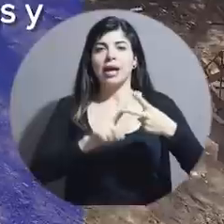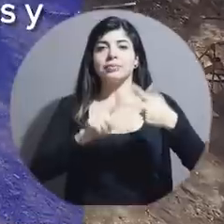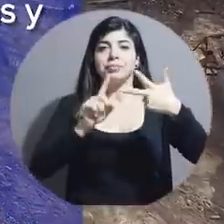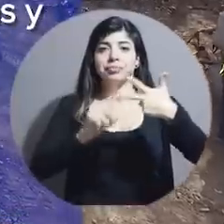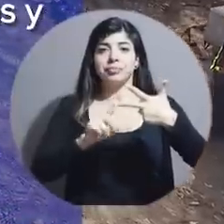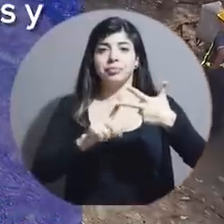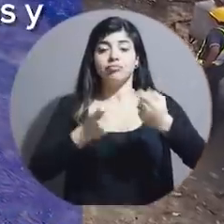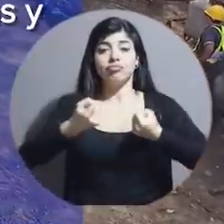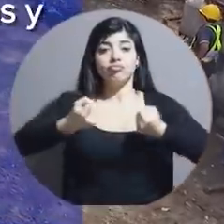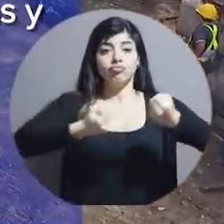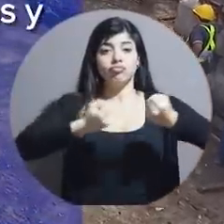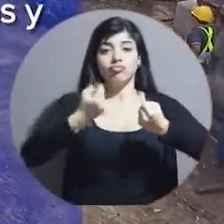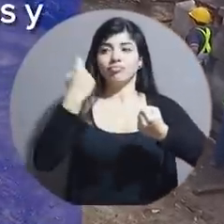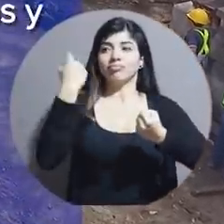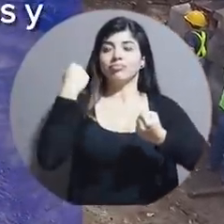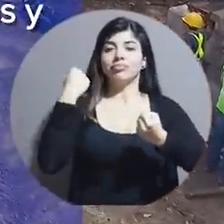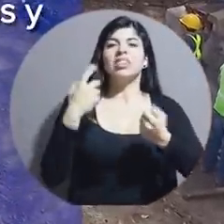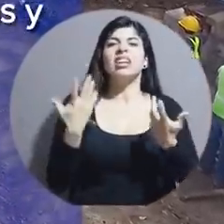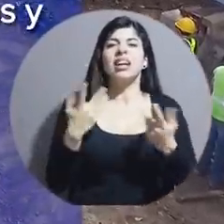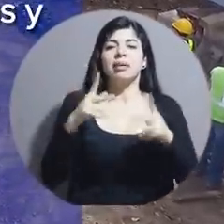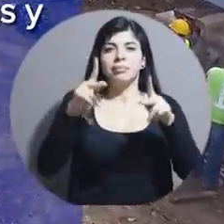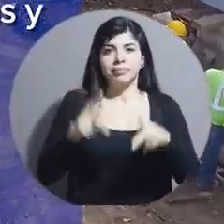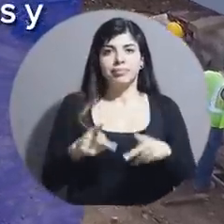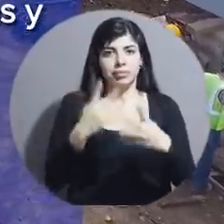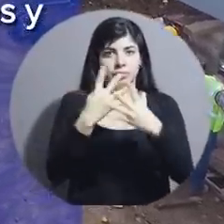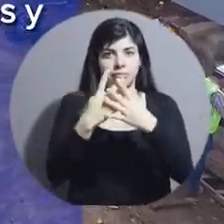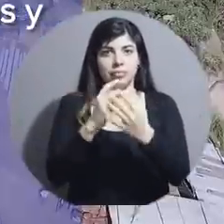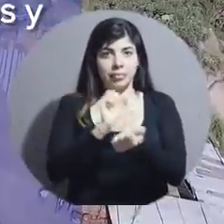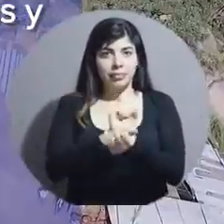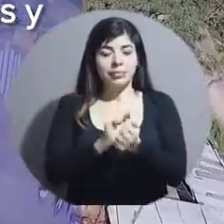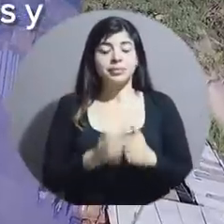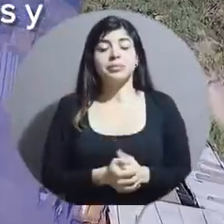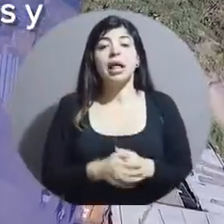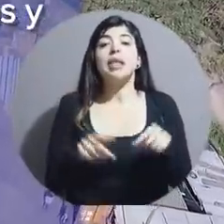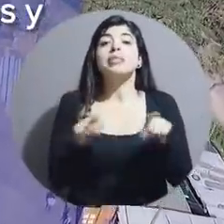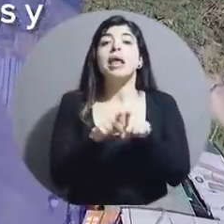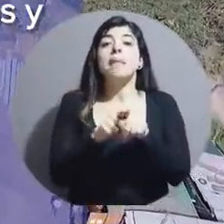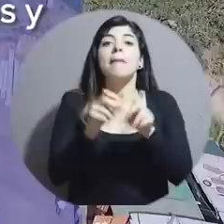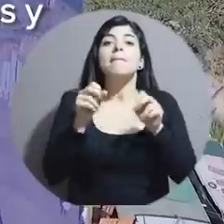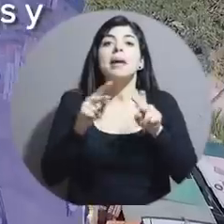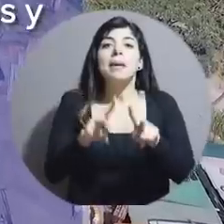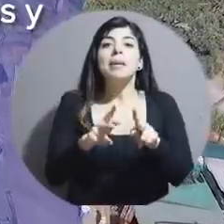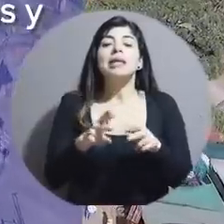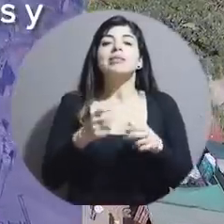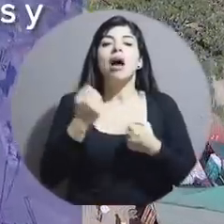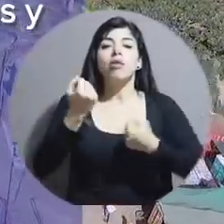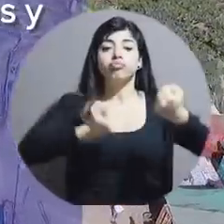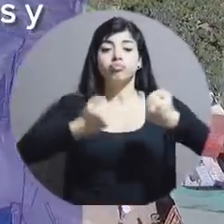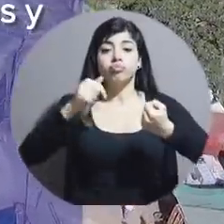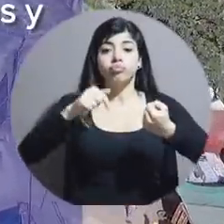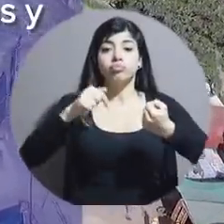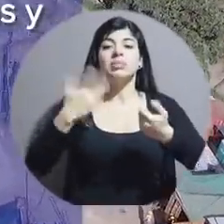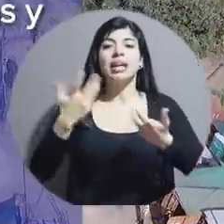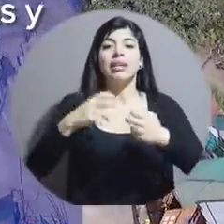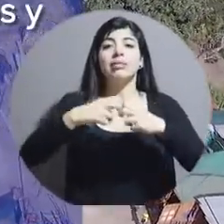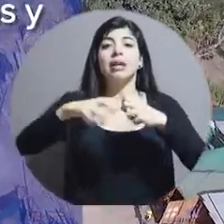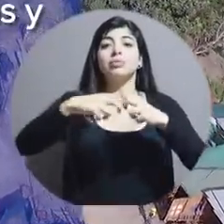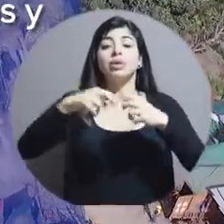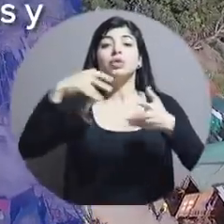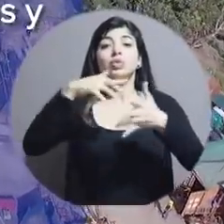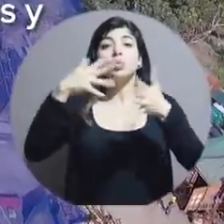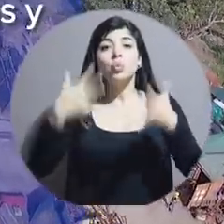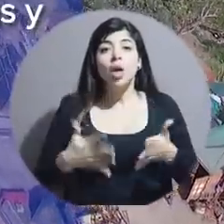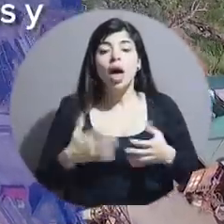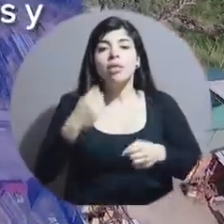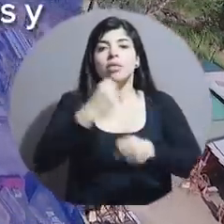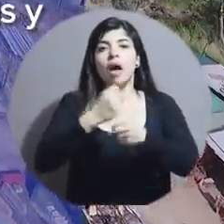policiales y unidades que transportan privados de libertad. También se permitirá el paso de transporte de estudiantes, de los